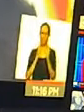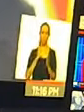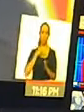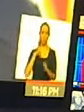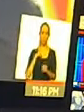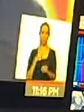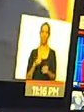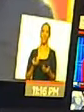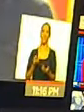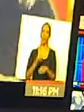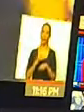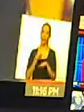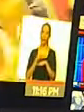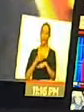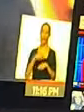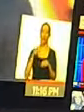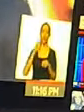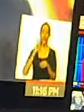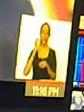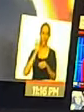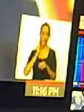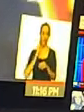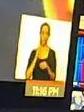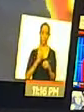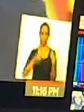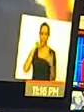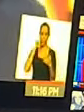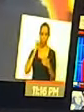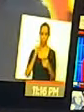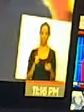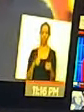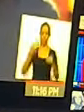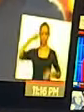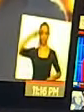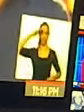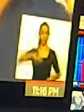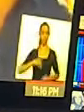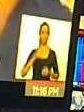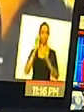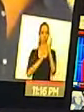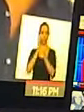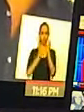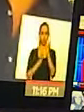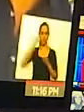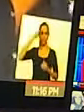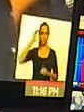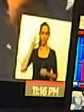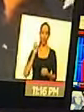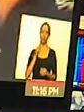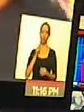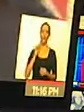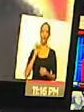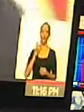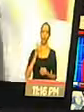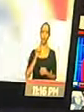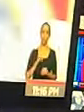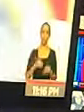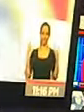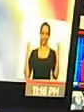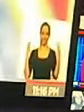gobernador Rafael Lacaba, con el presidente Nicolás Maduro y con este soldado de Cristo, soldado de la patria, Gustavo Gutiérrez.